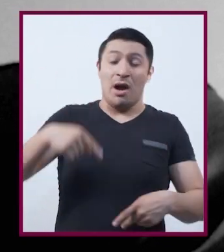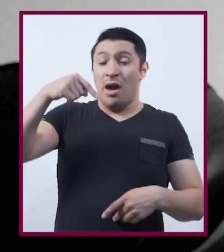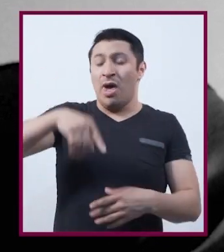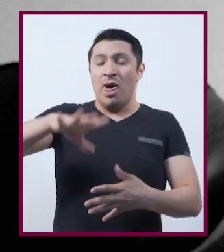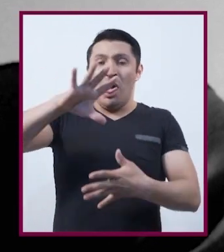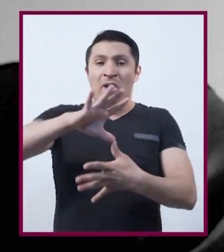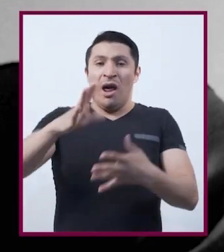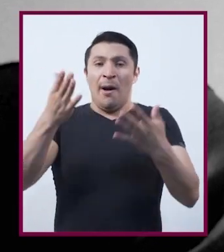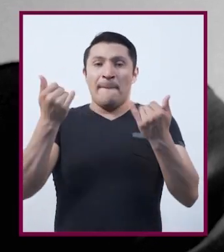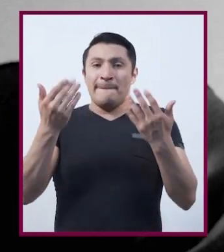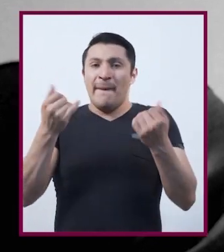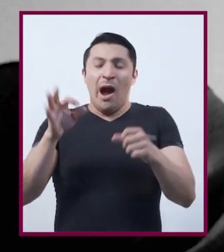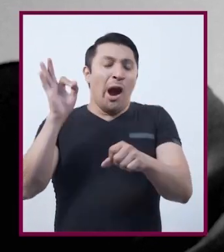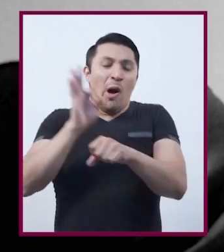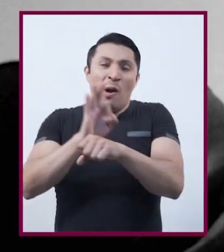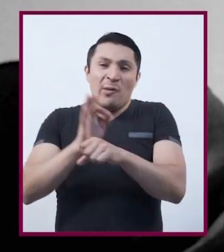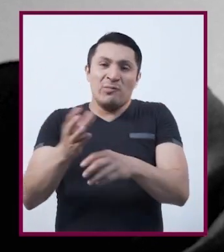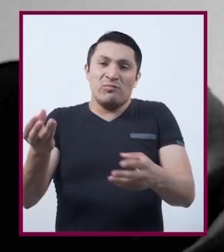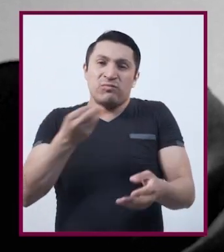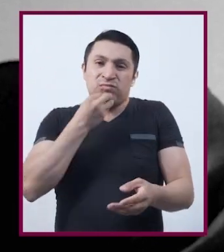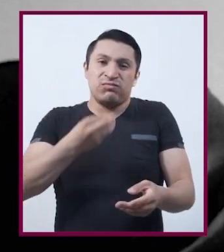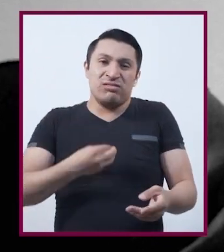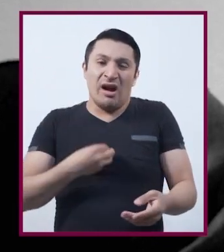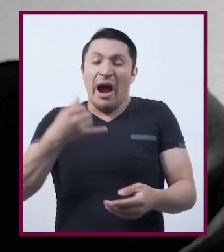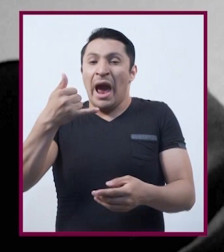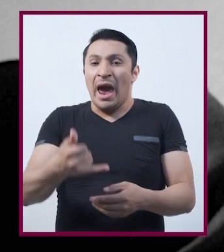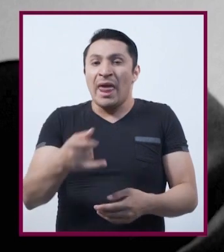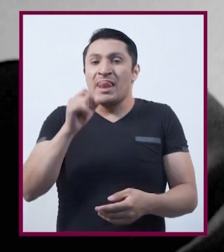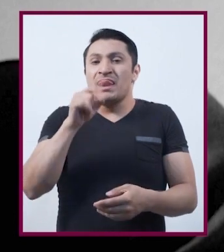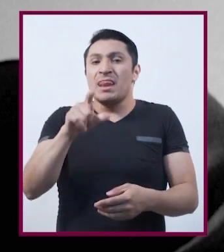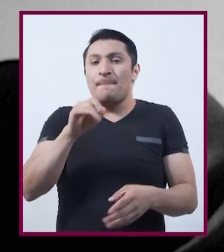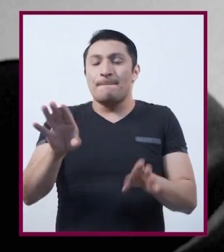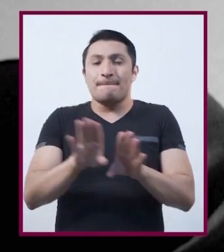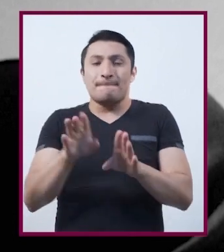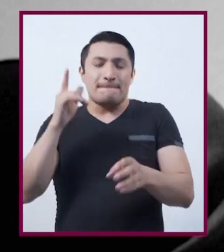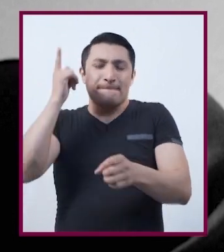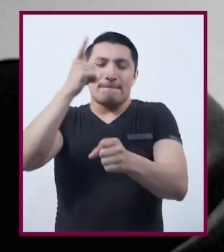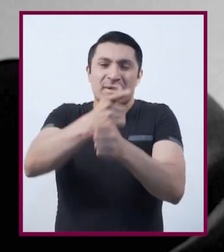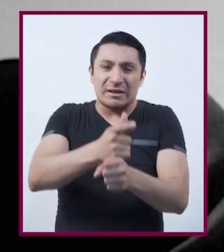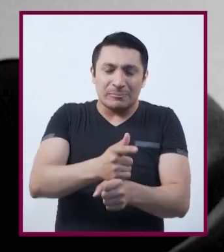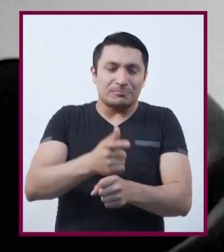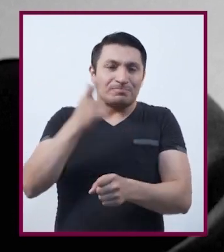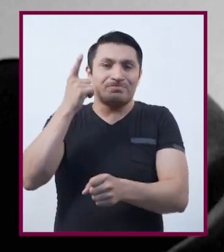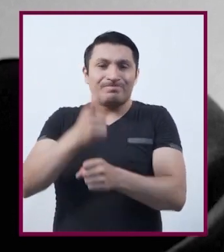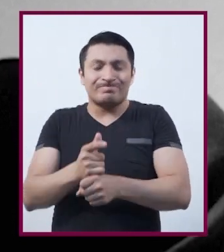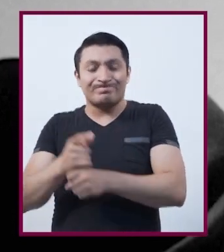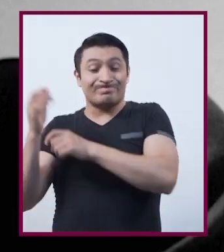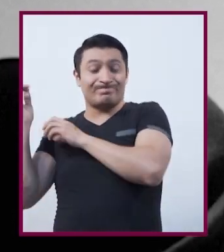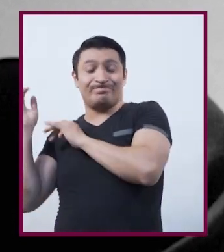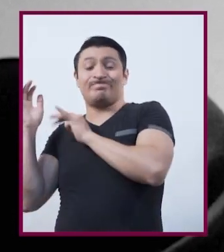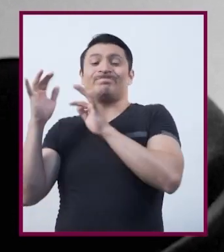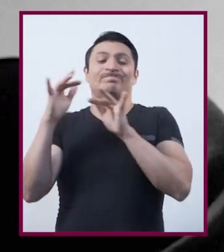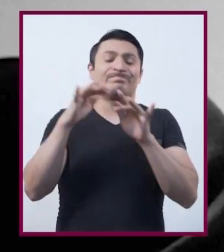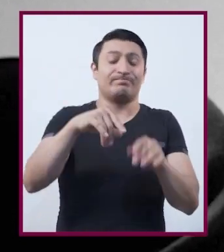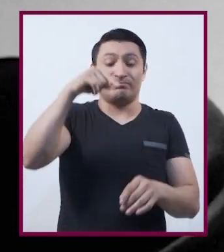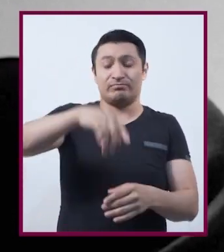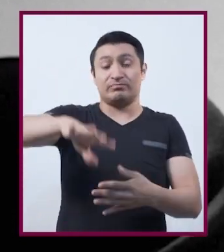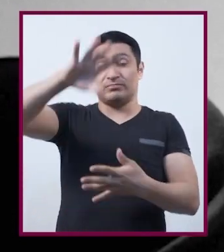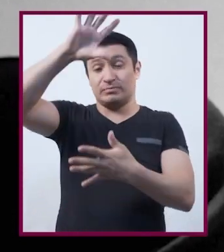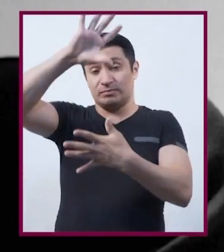del descubrimiento y de la conquista de América llegaron del viejo mundo una gran cantidad de